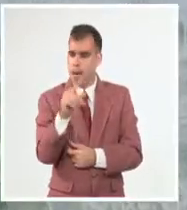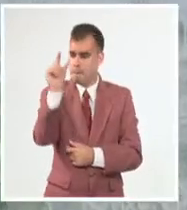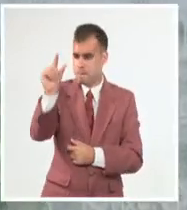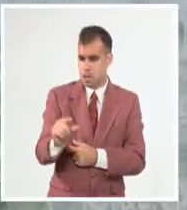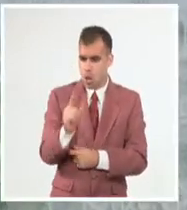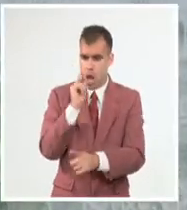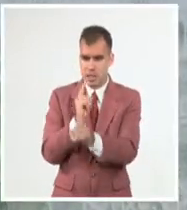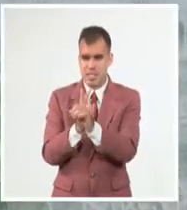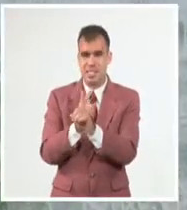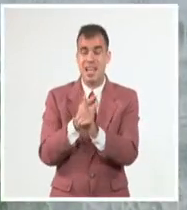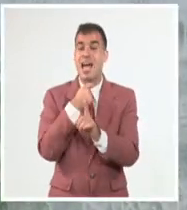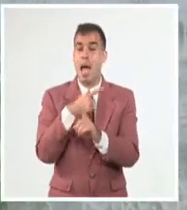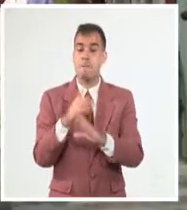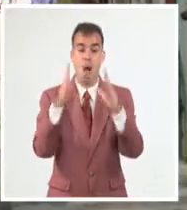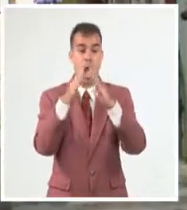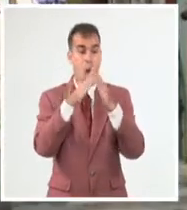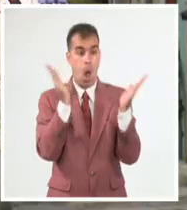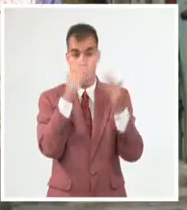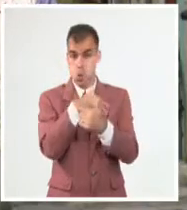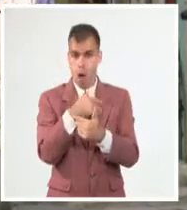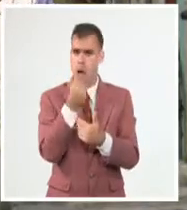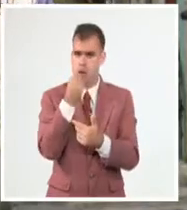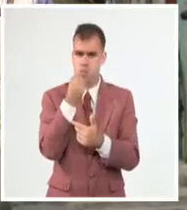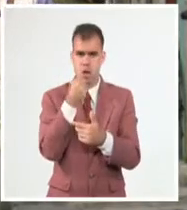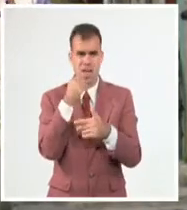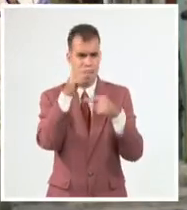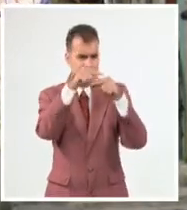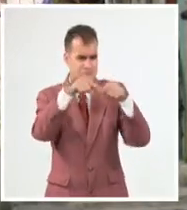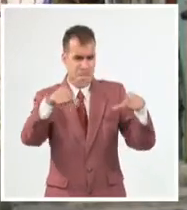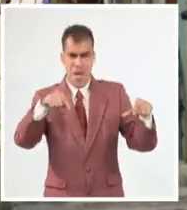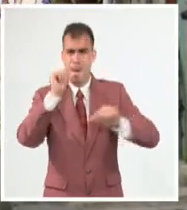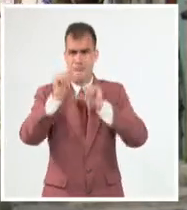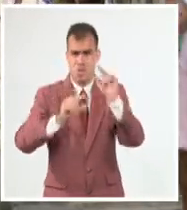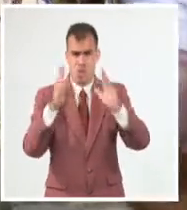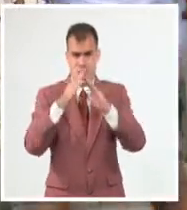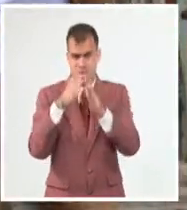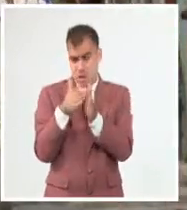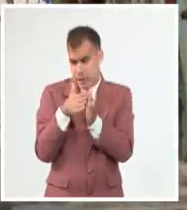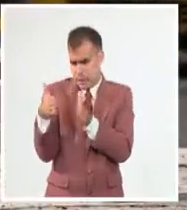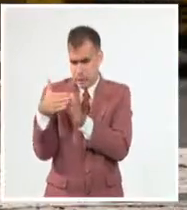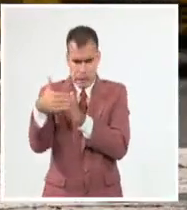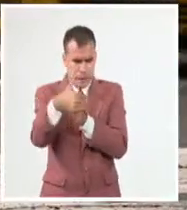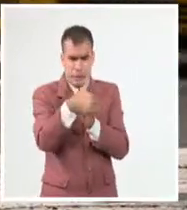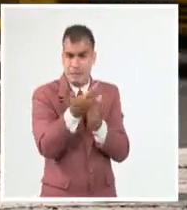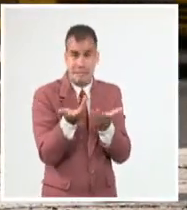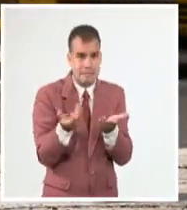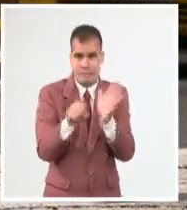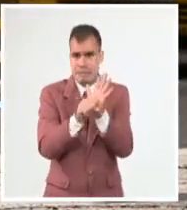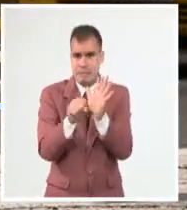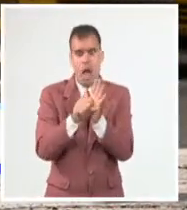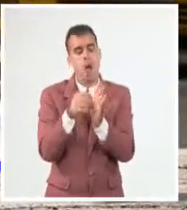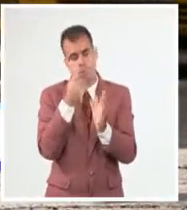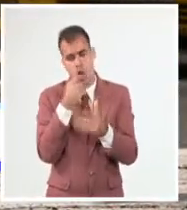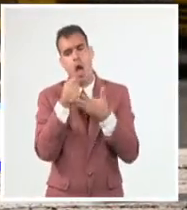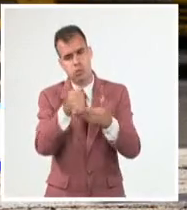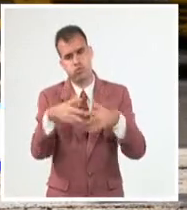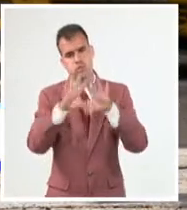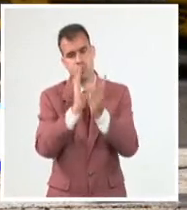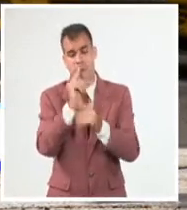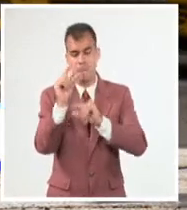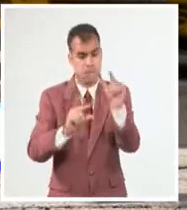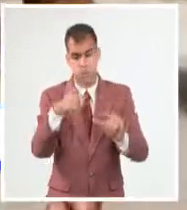sin hogar, tocar la puerta en el angosto pasillo donde viven decenas de familias, resolver problemas, ayudar allí donde